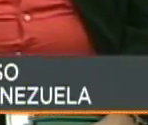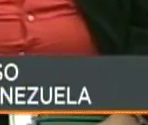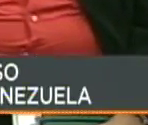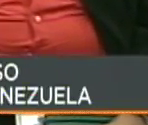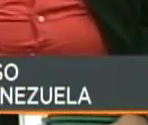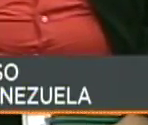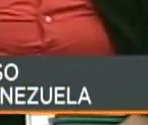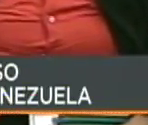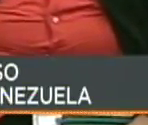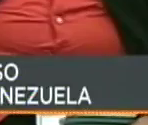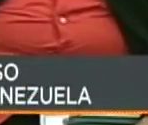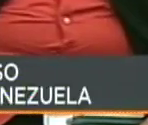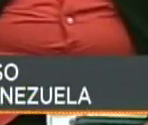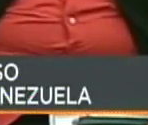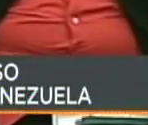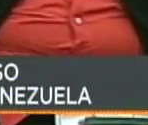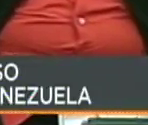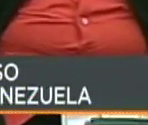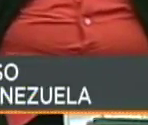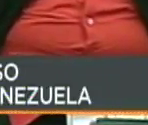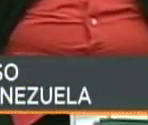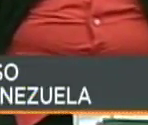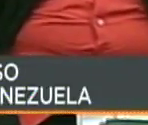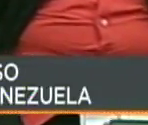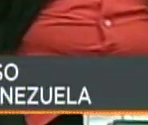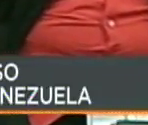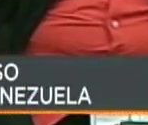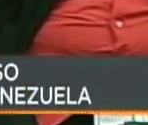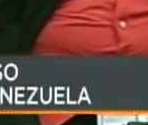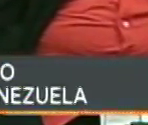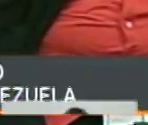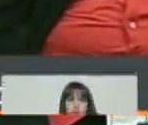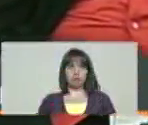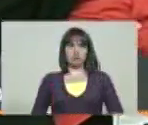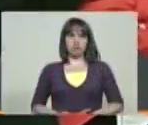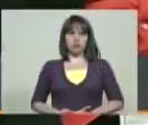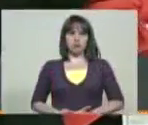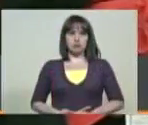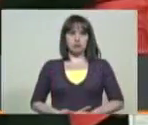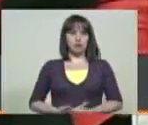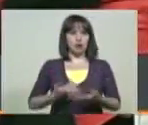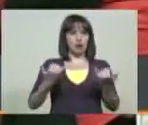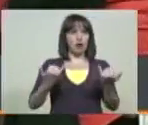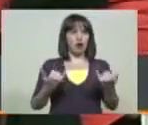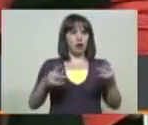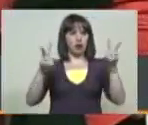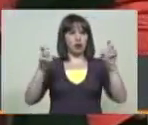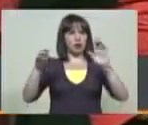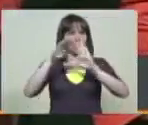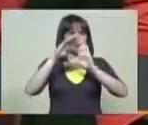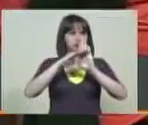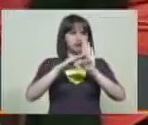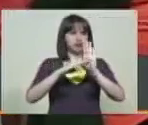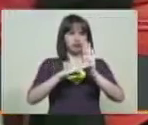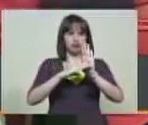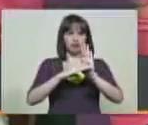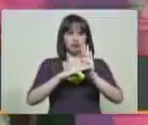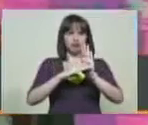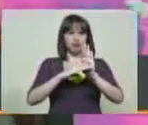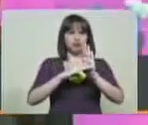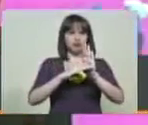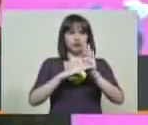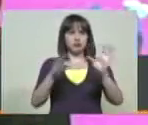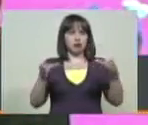históricos de nuestro partido la política de alianza y fuerzas sociales y la nueva estructura del